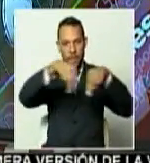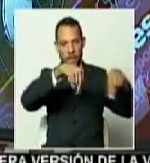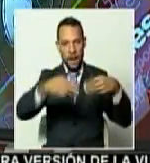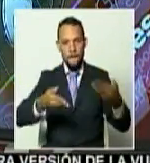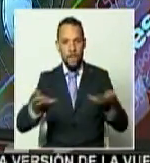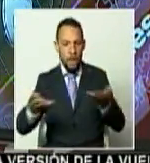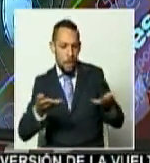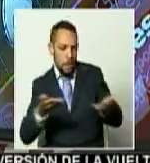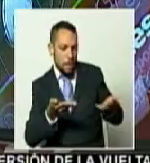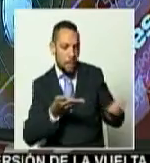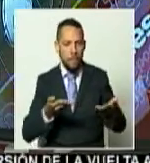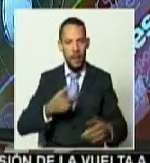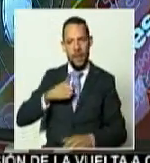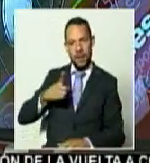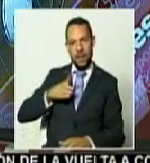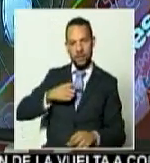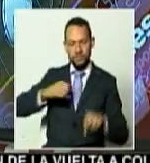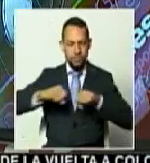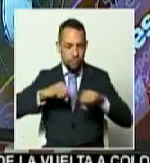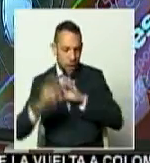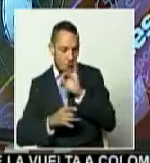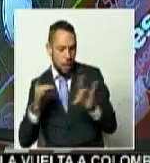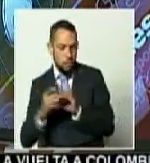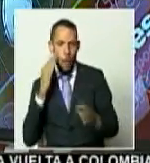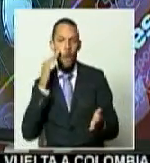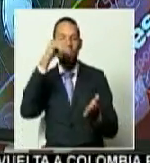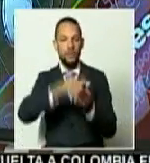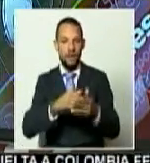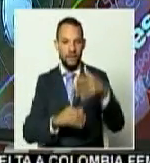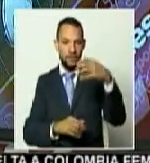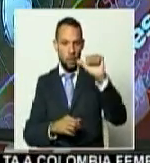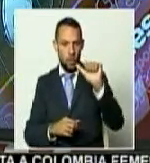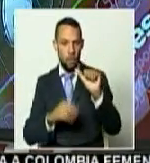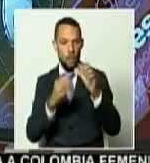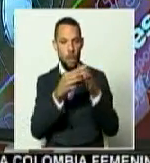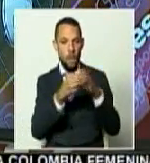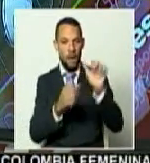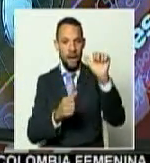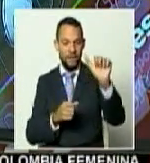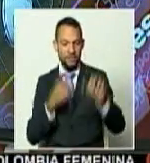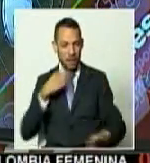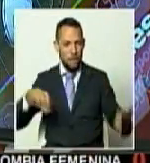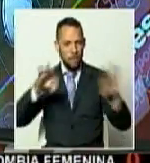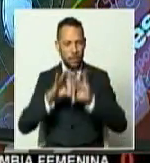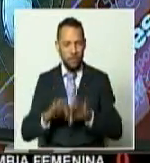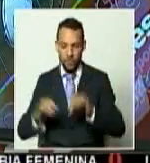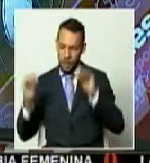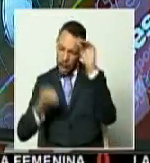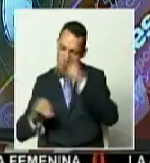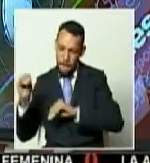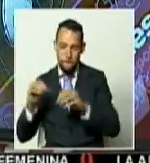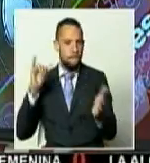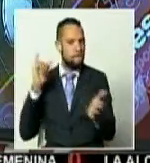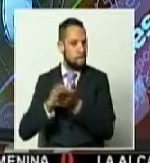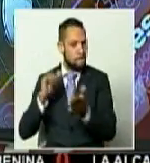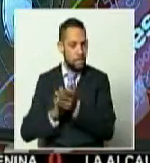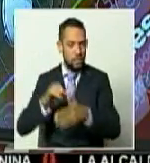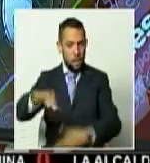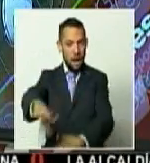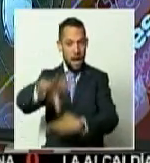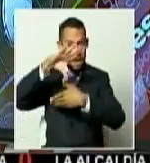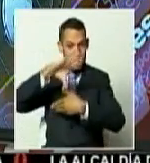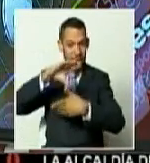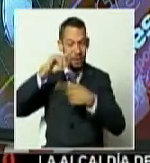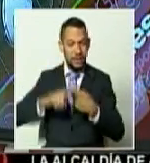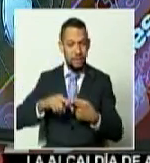en el que está como líder y con posibilidades de regresar a la primera división. El técnico dispone de la misma plantilla que le ha ganado al América y a Universitario de